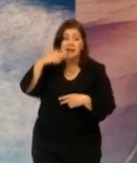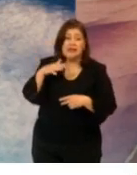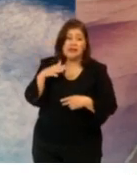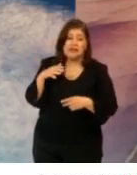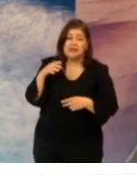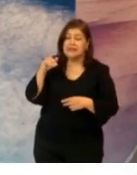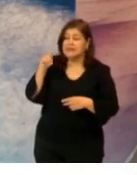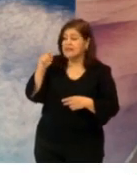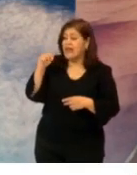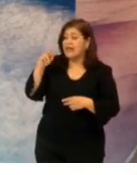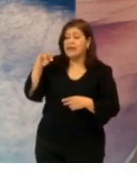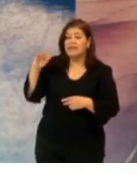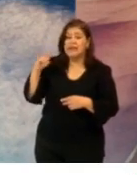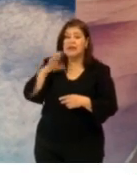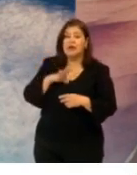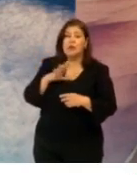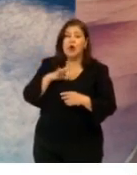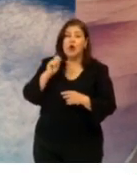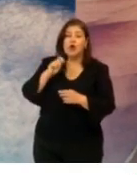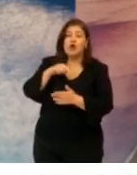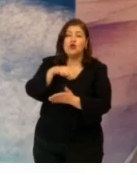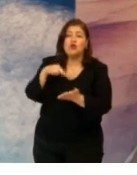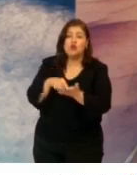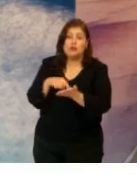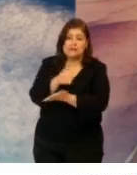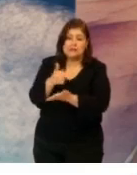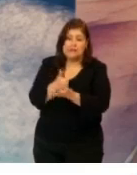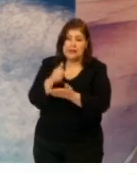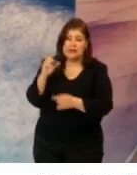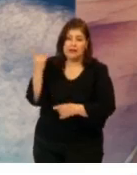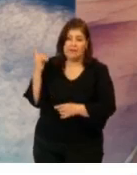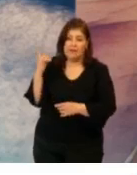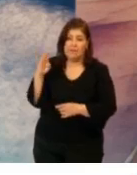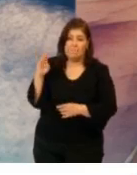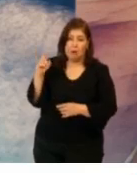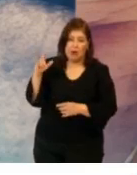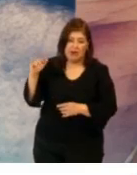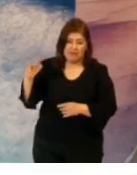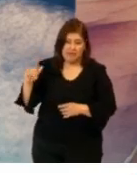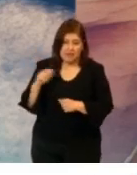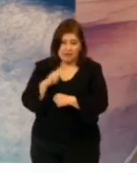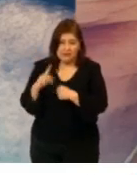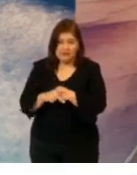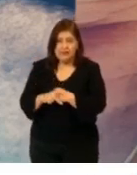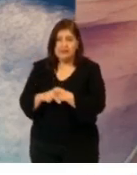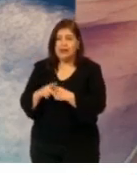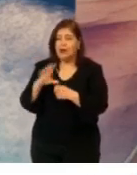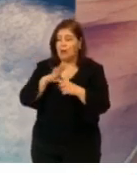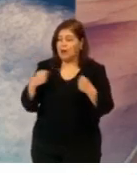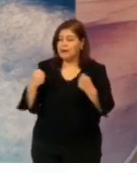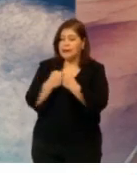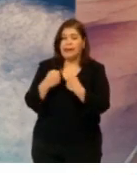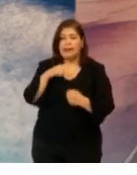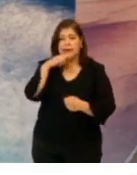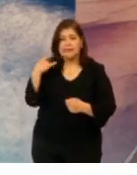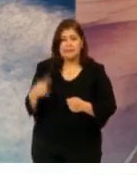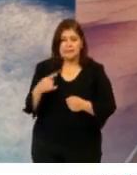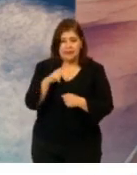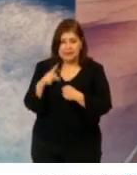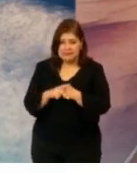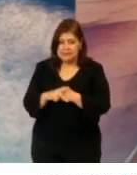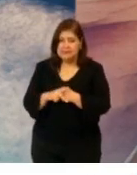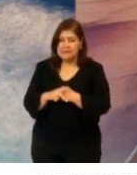Tarija es una ciudad colonial de Bolivia, que está en los límites con Chile, ¿sí?